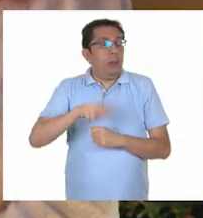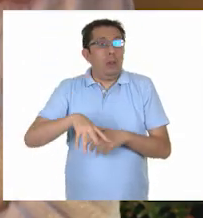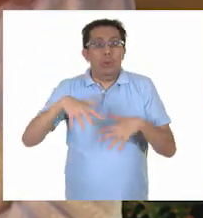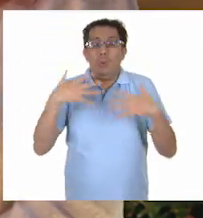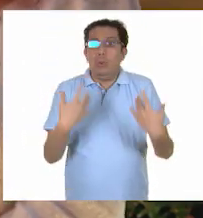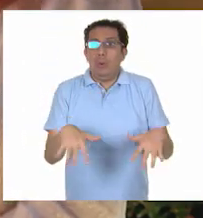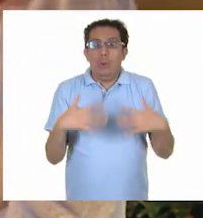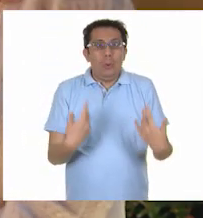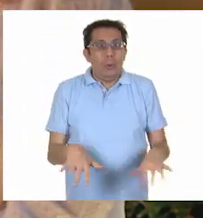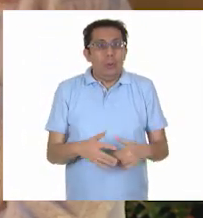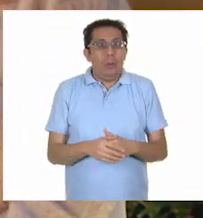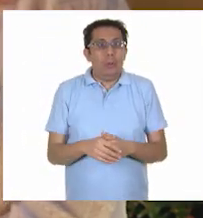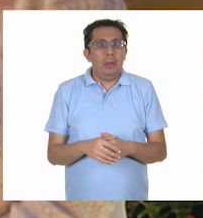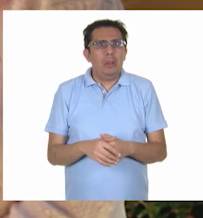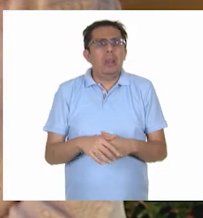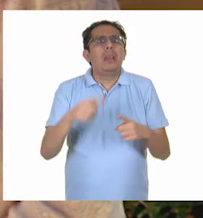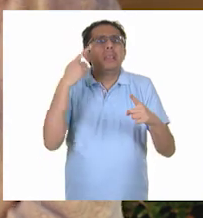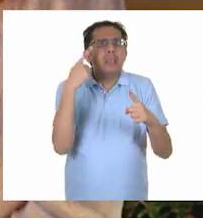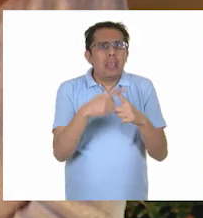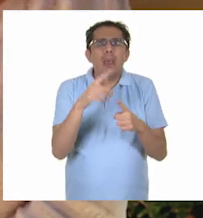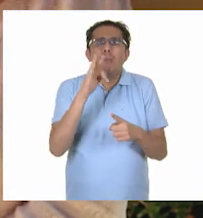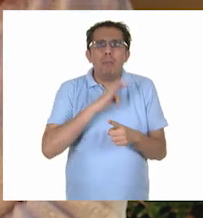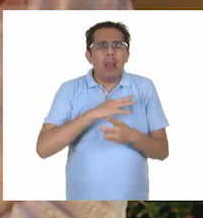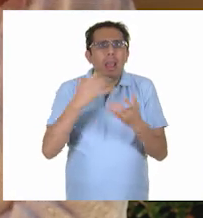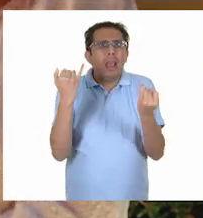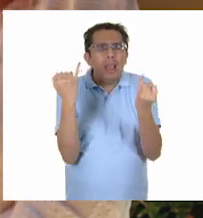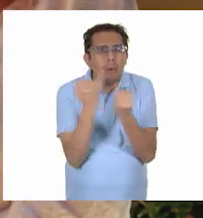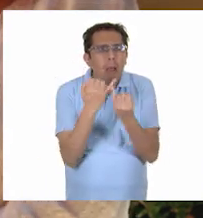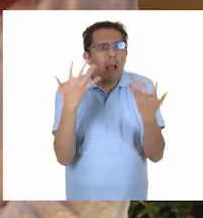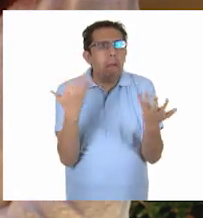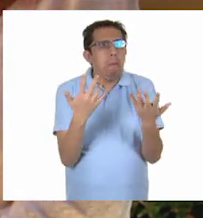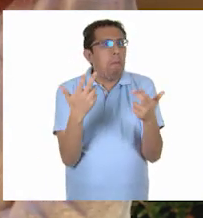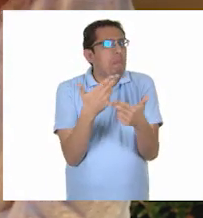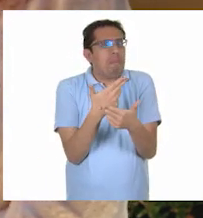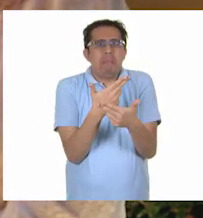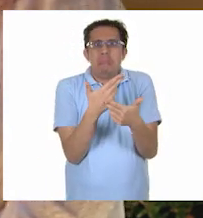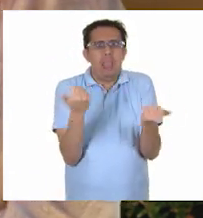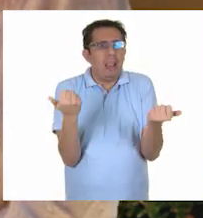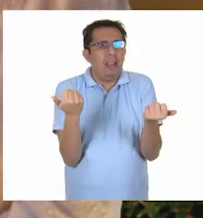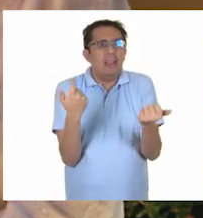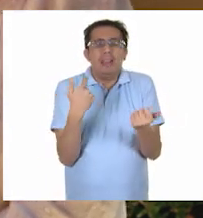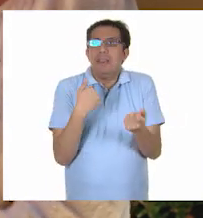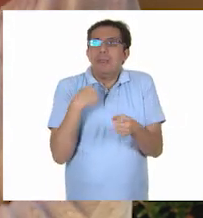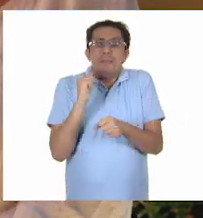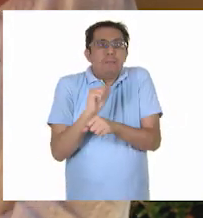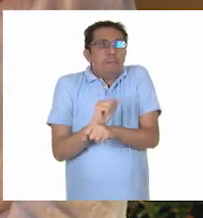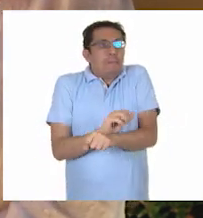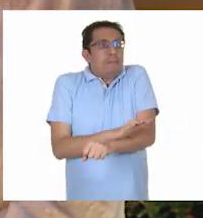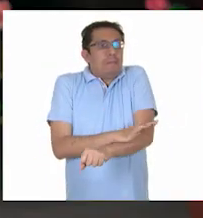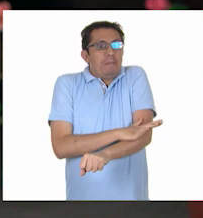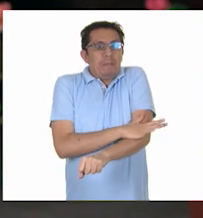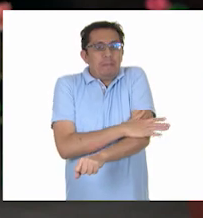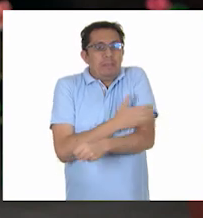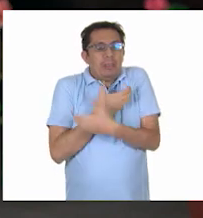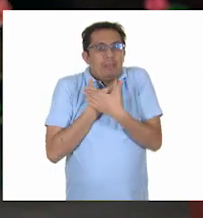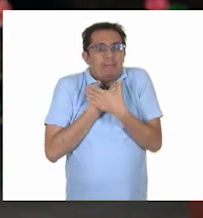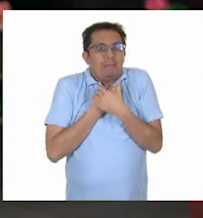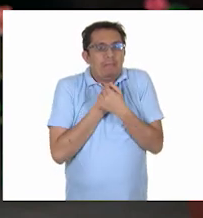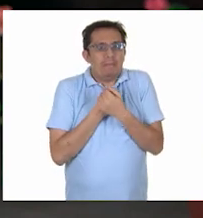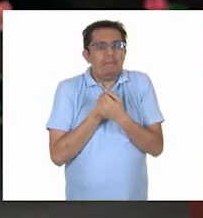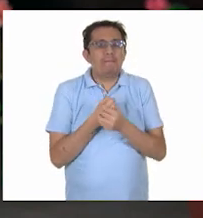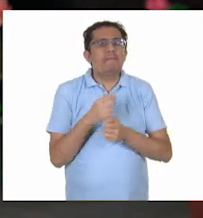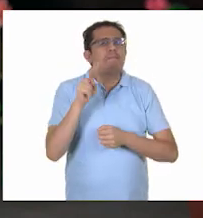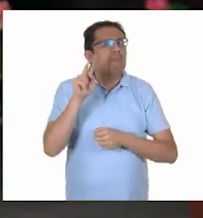qué cosa, ahora quién nos vuelve a hacer igual. Nadie, hasta se me hace un nudo en la garganta. Muy